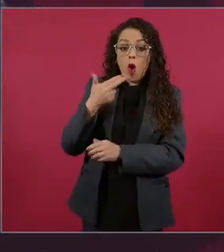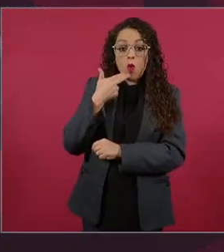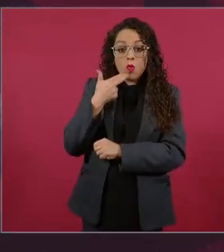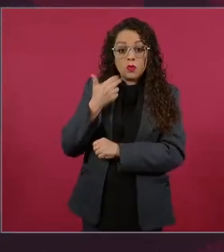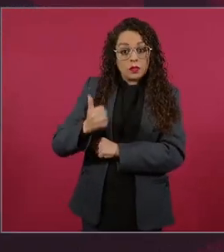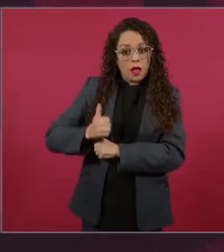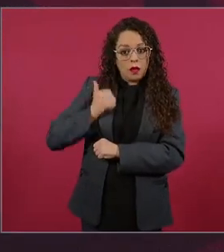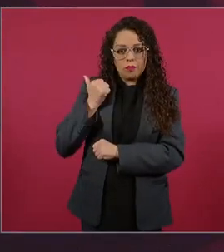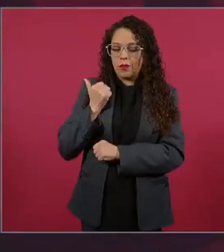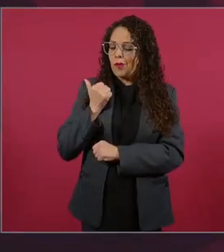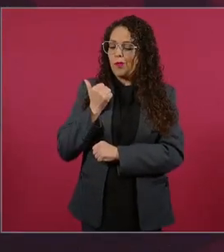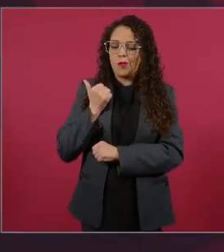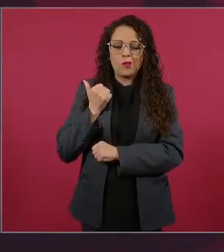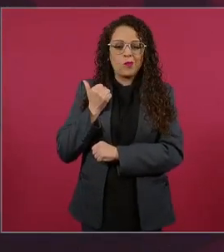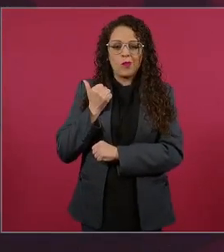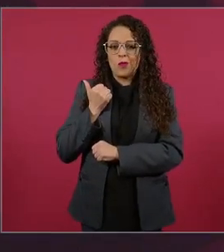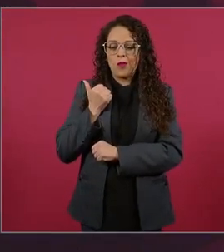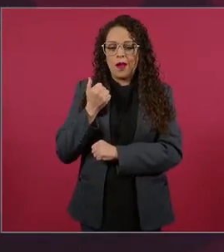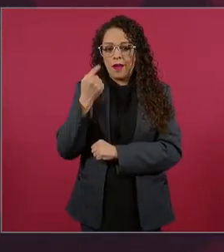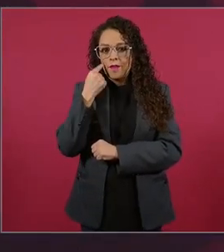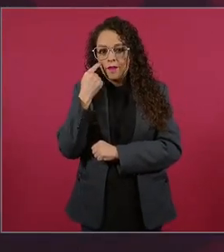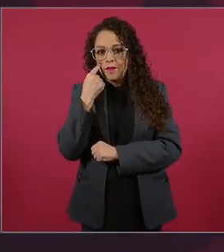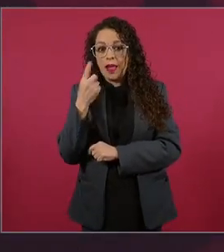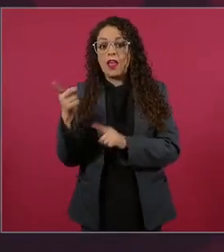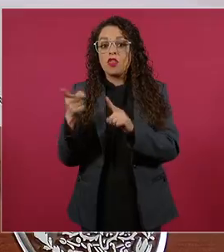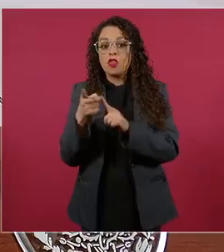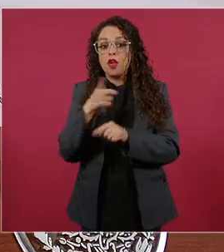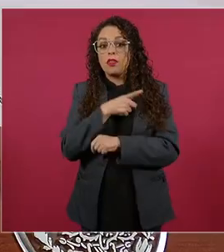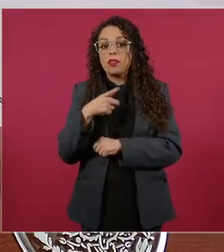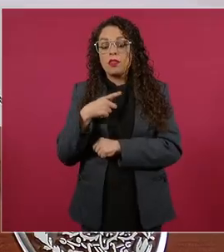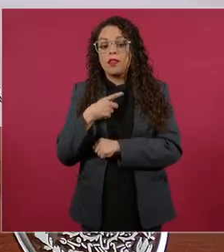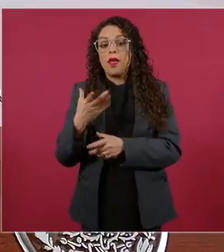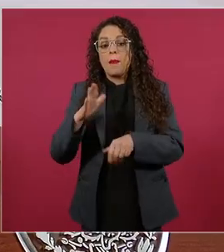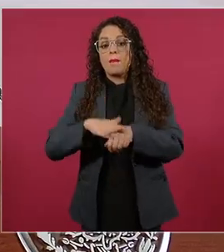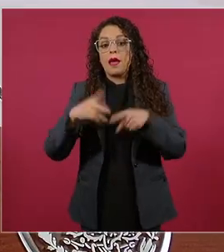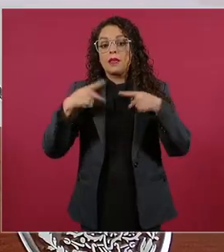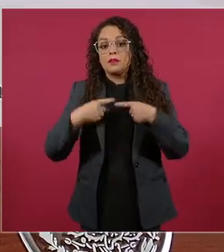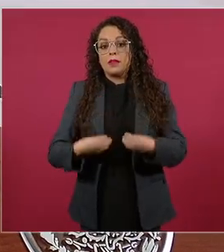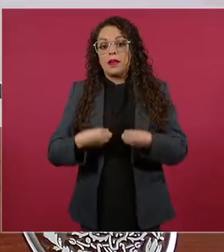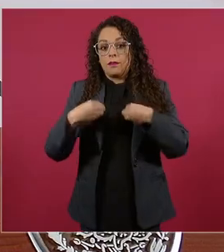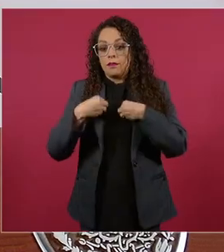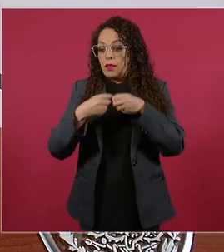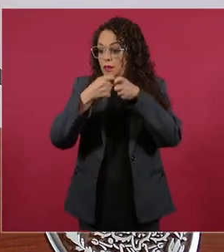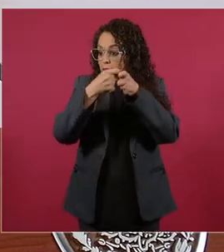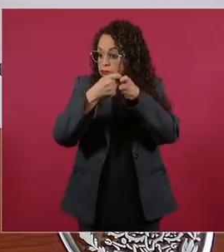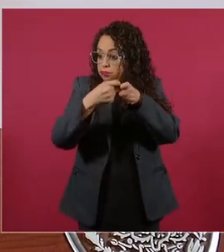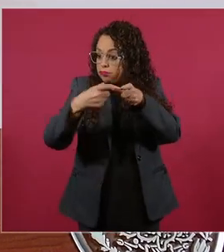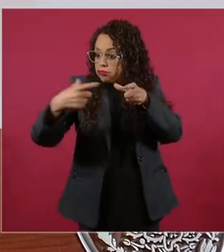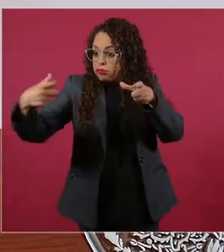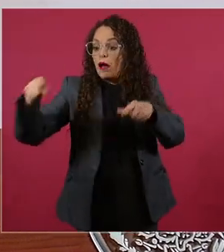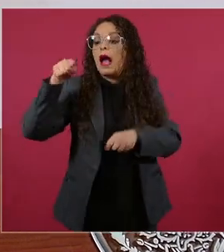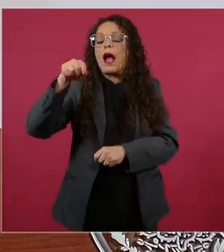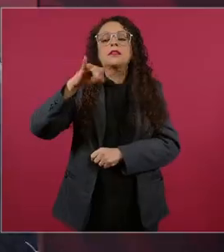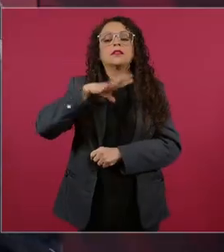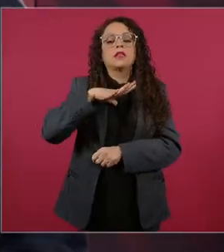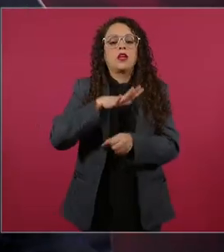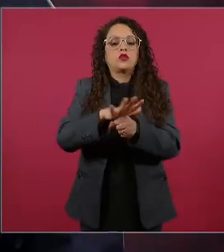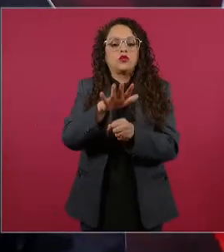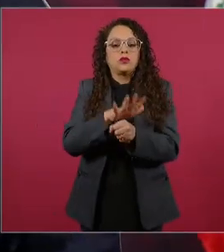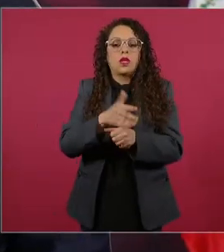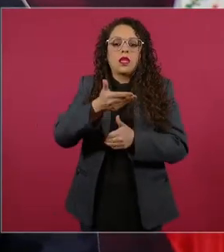el crecimiento poblacional hacia donde se tiene espacio y se tienen servicios y se tiene